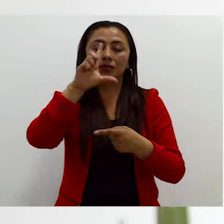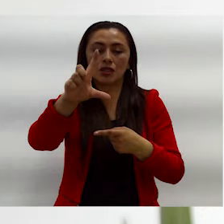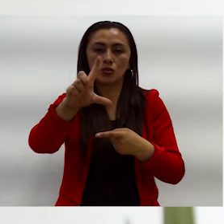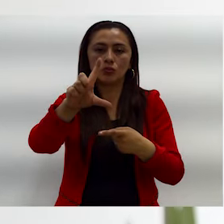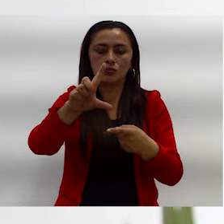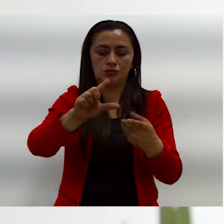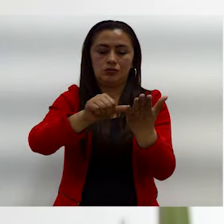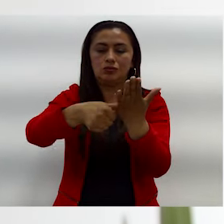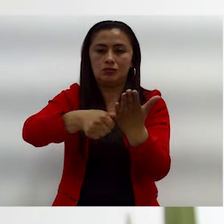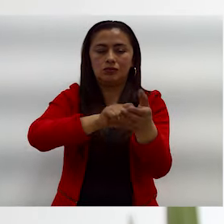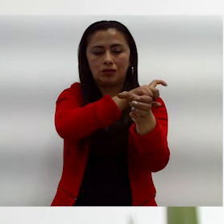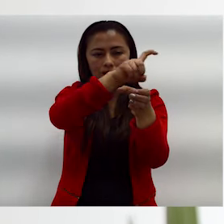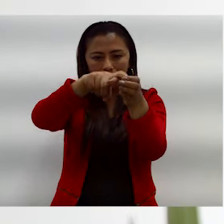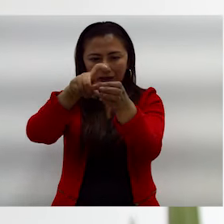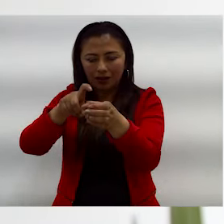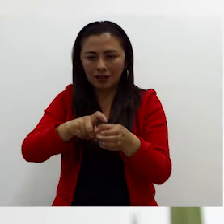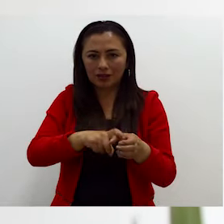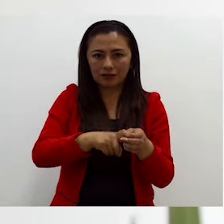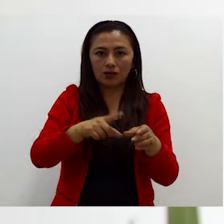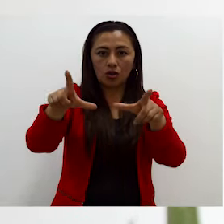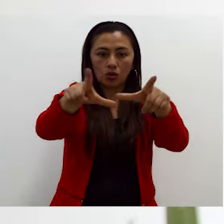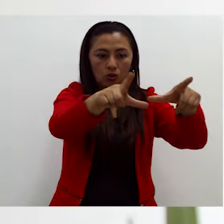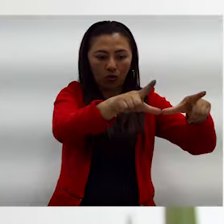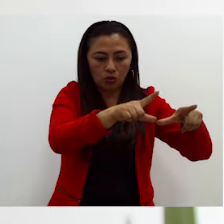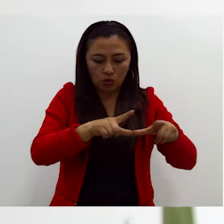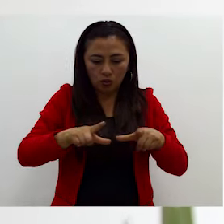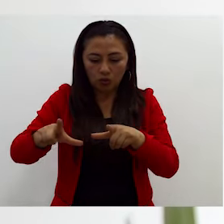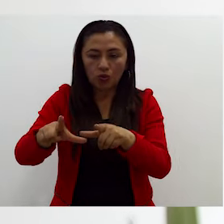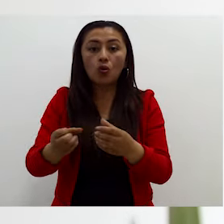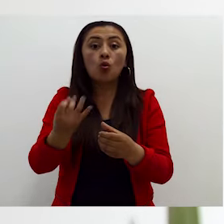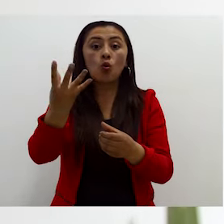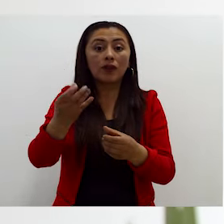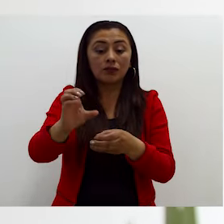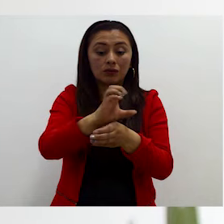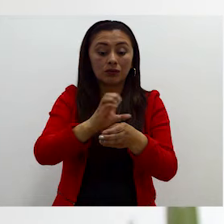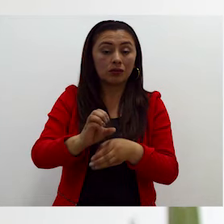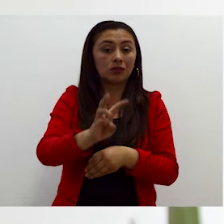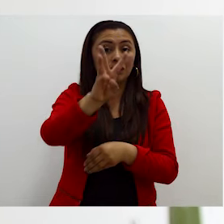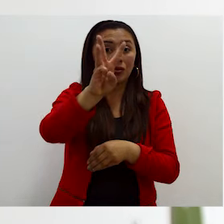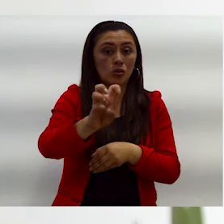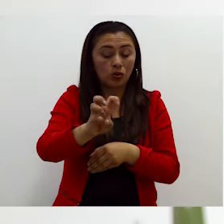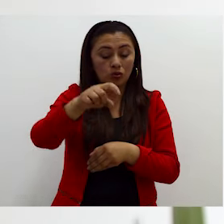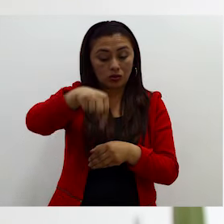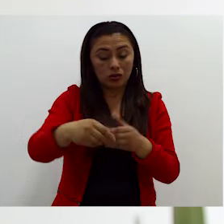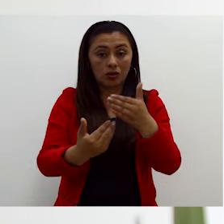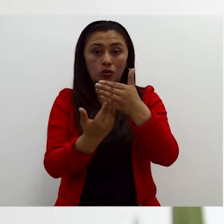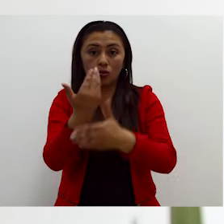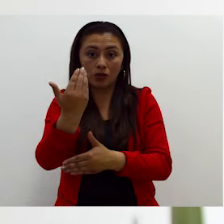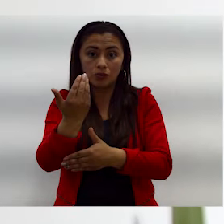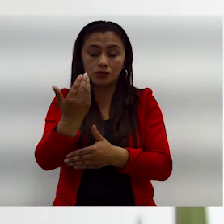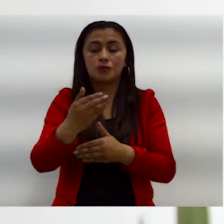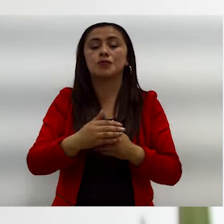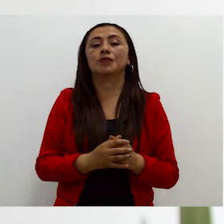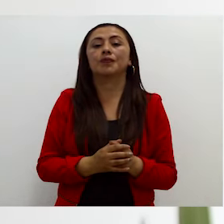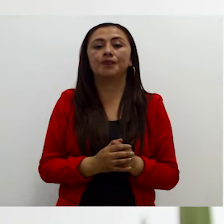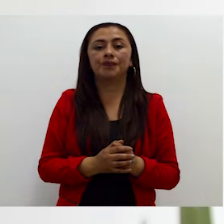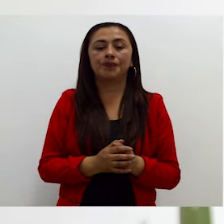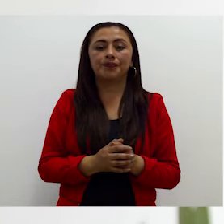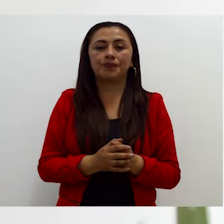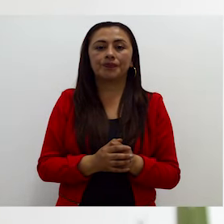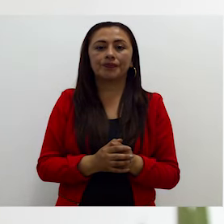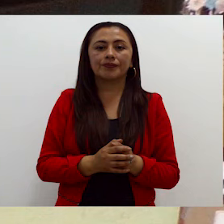estará realizando inscripción de cédulas en cada uno de los puestos de votación que han sido habilitados a través de la DIVIPOL en